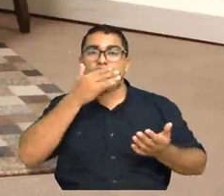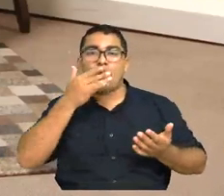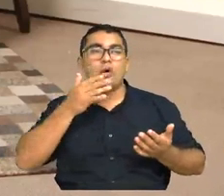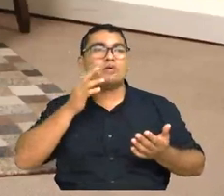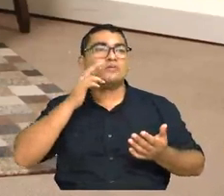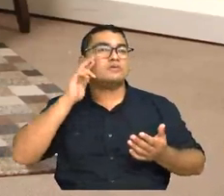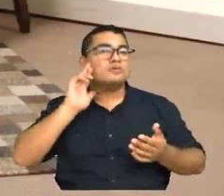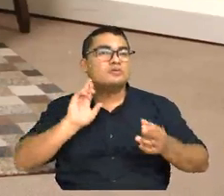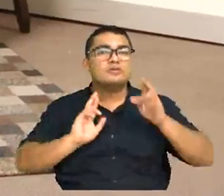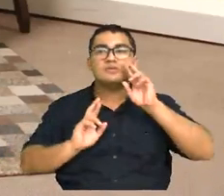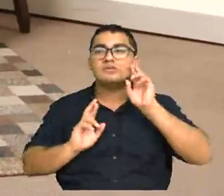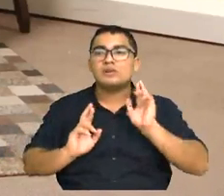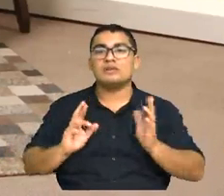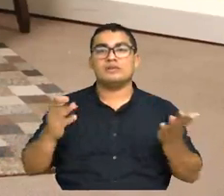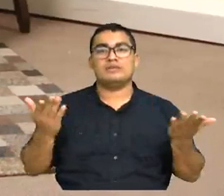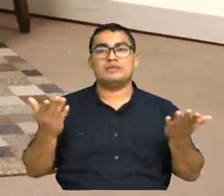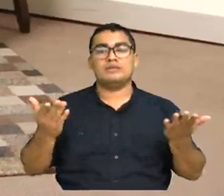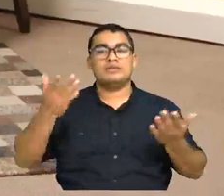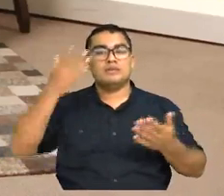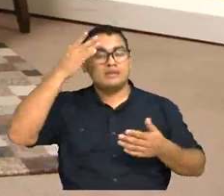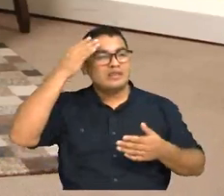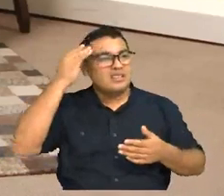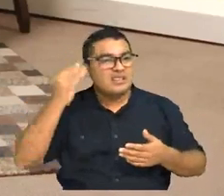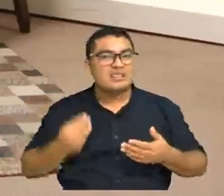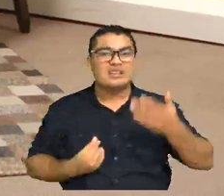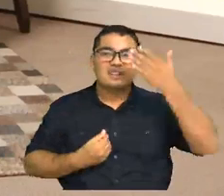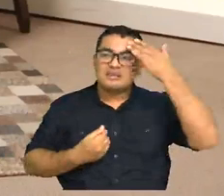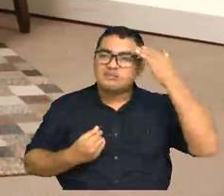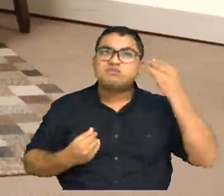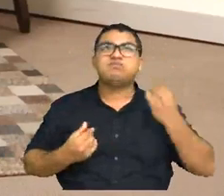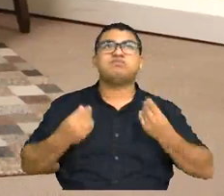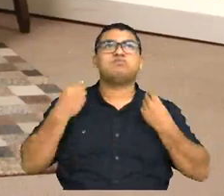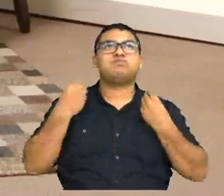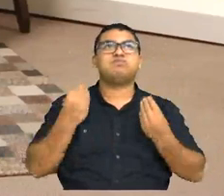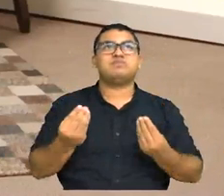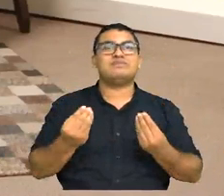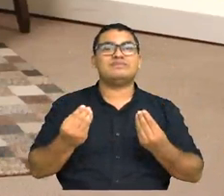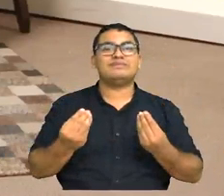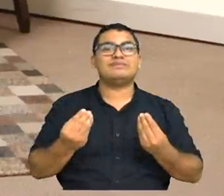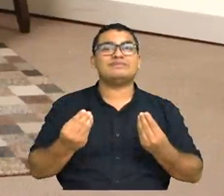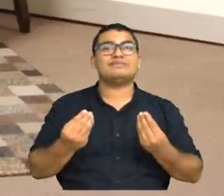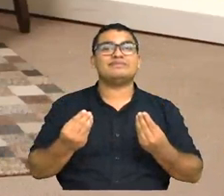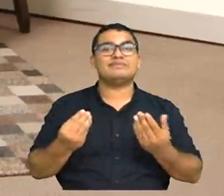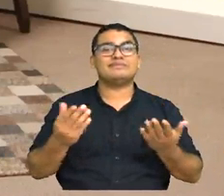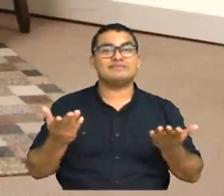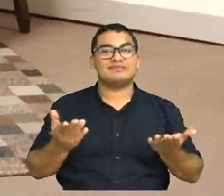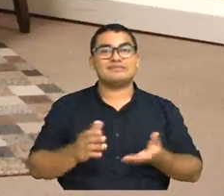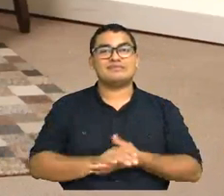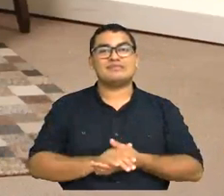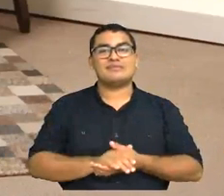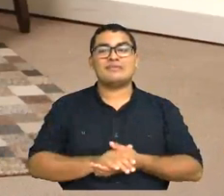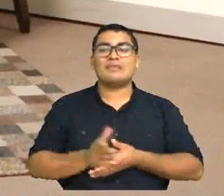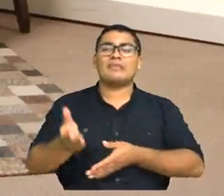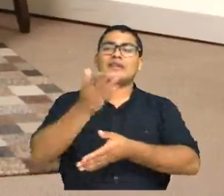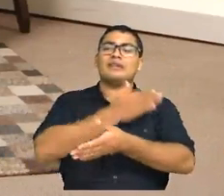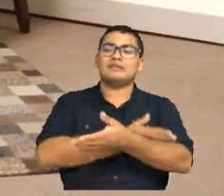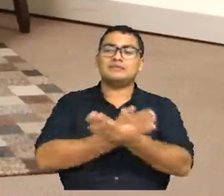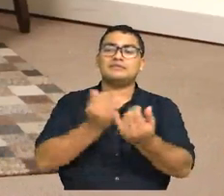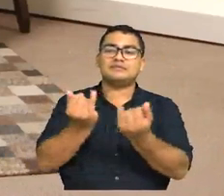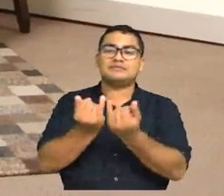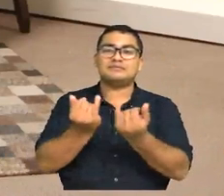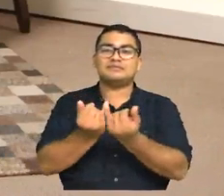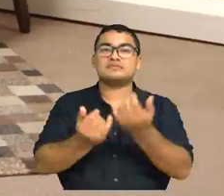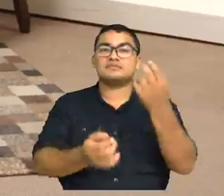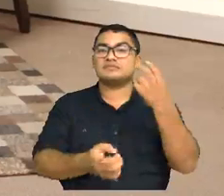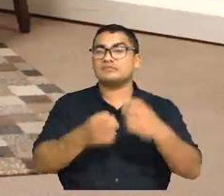la cara, el sudor excesivo. Son las principales que van aumentando poco a poco. Igual, como usted me decía, que esto afecta